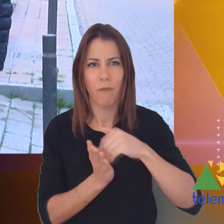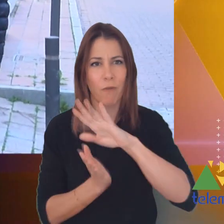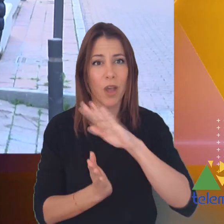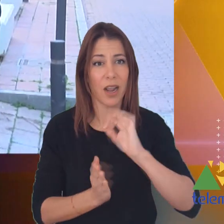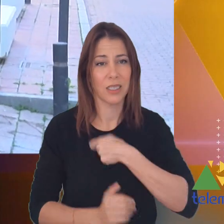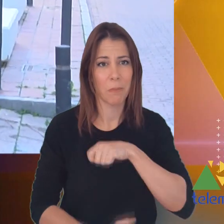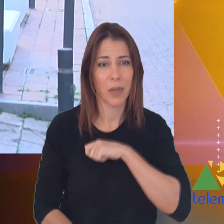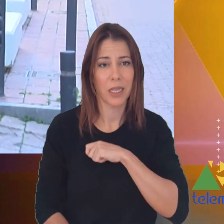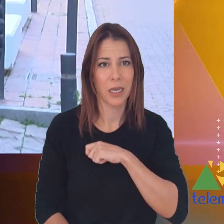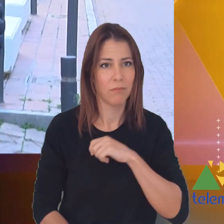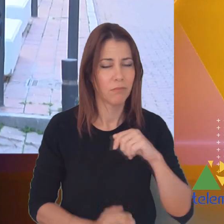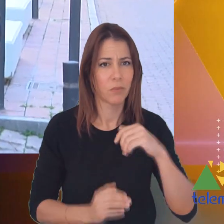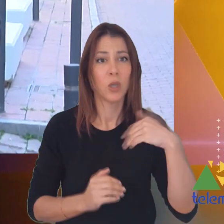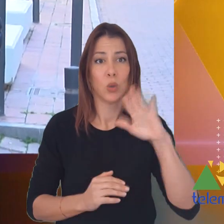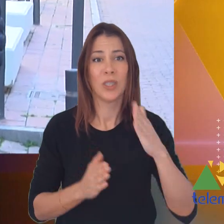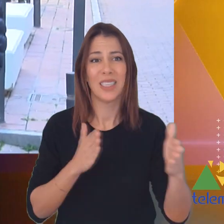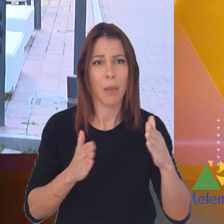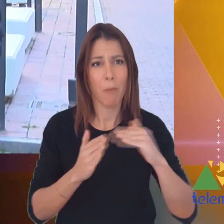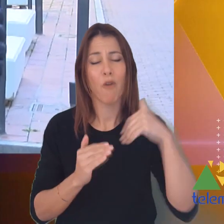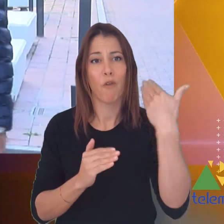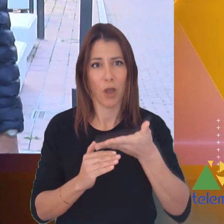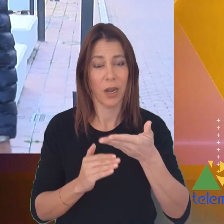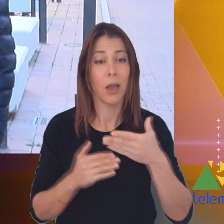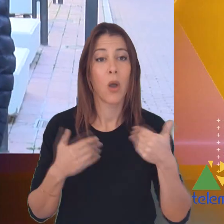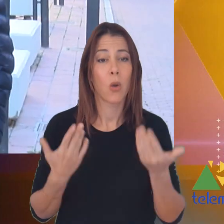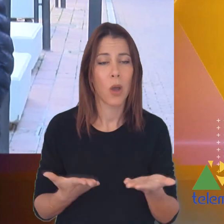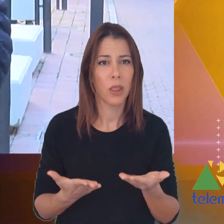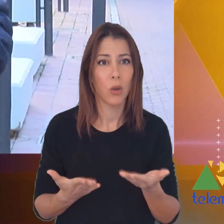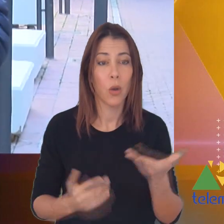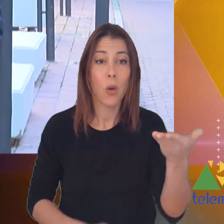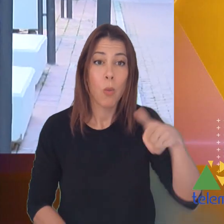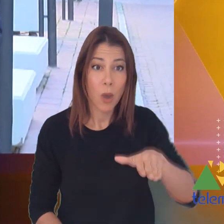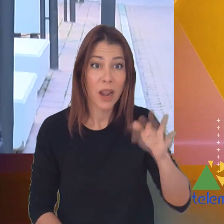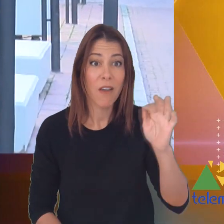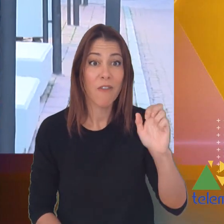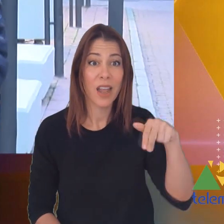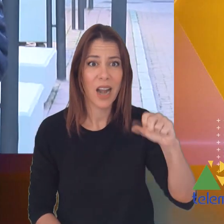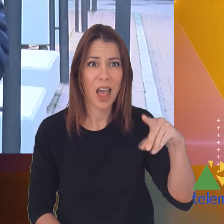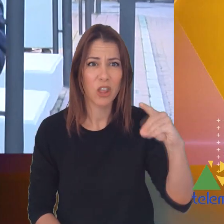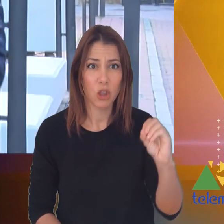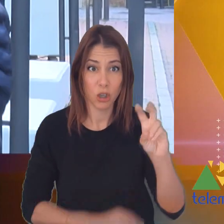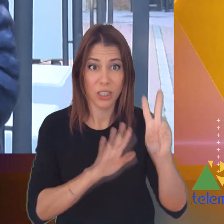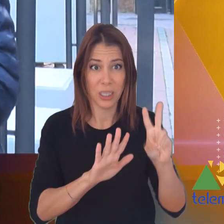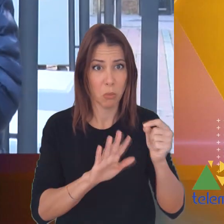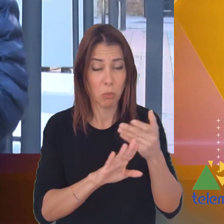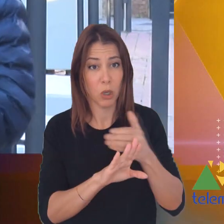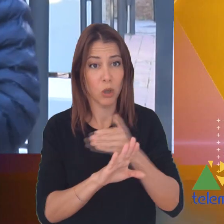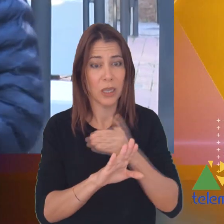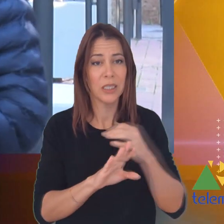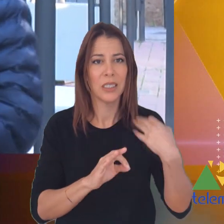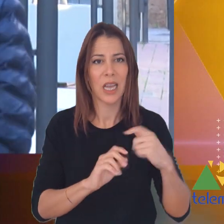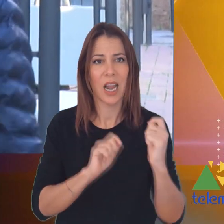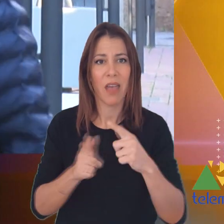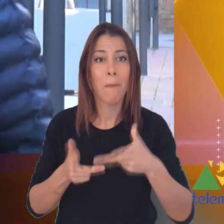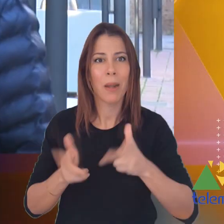de España, es exiliado un tiempo fuera de España. Cuando muere Fernando VII, un poco antes, ya le dan el permiso de